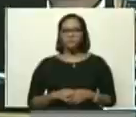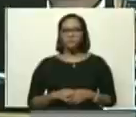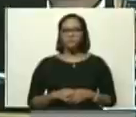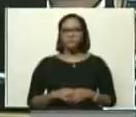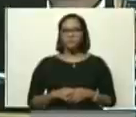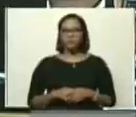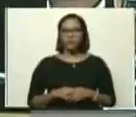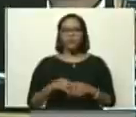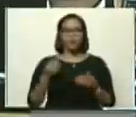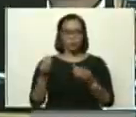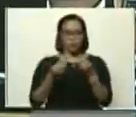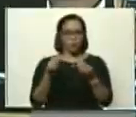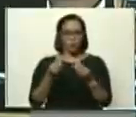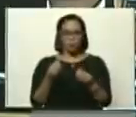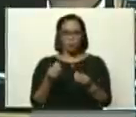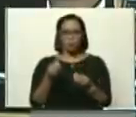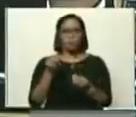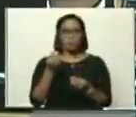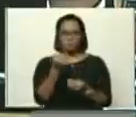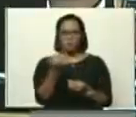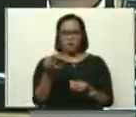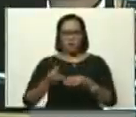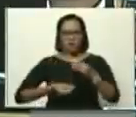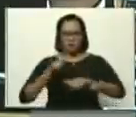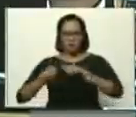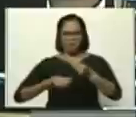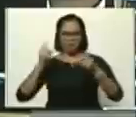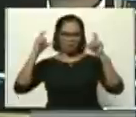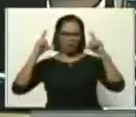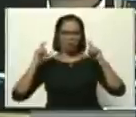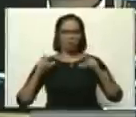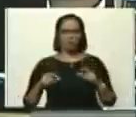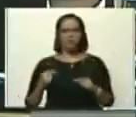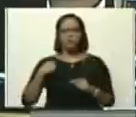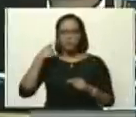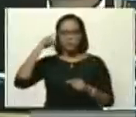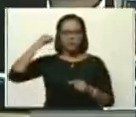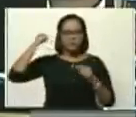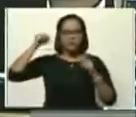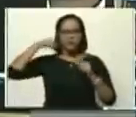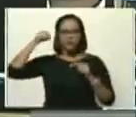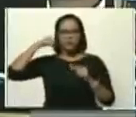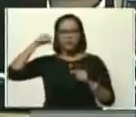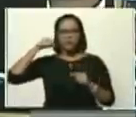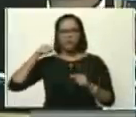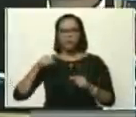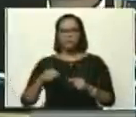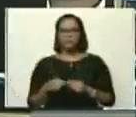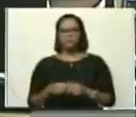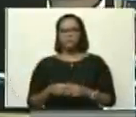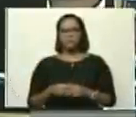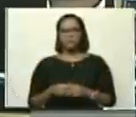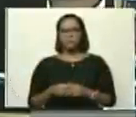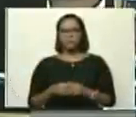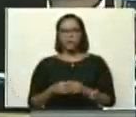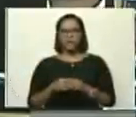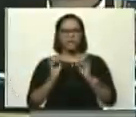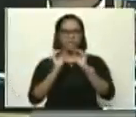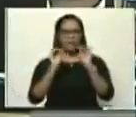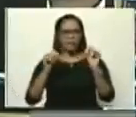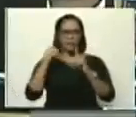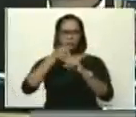Allá, así como lo hicieron muchos, ¿no? Muchos lo hicieron. Yo vi ese video donde él llama a luchar por